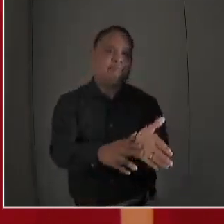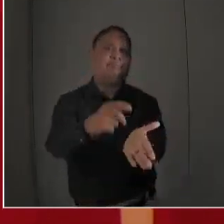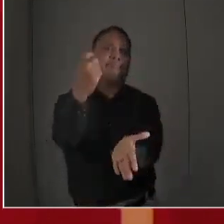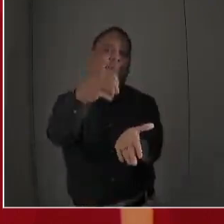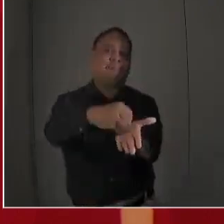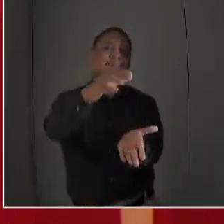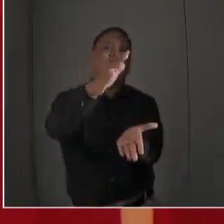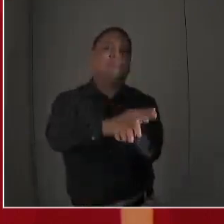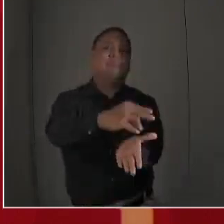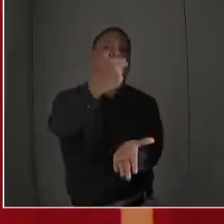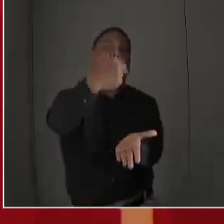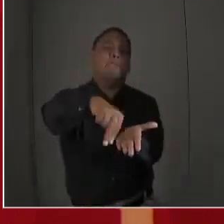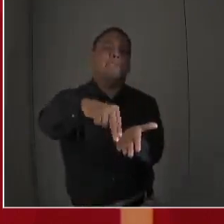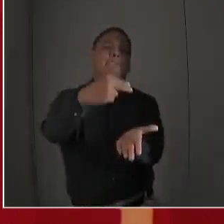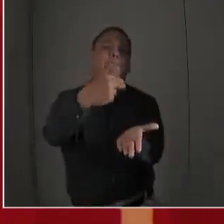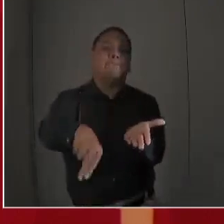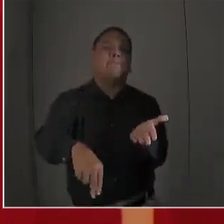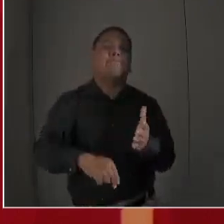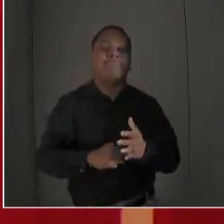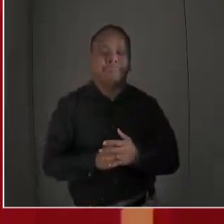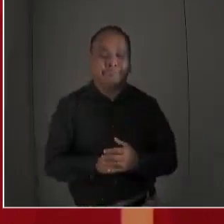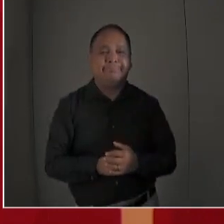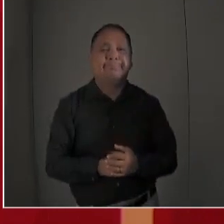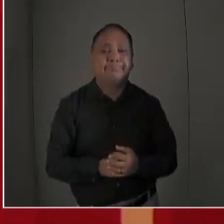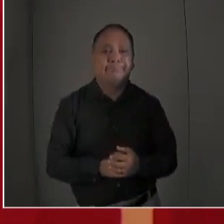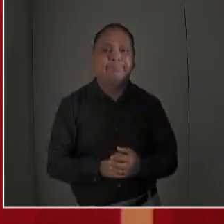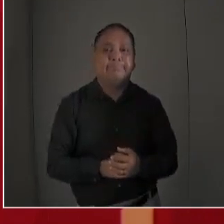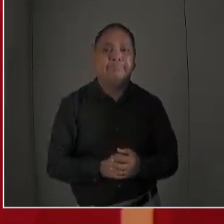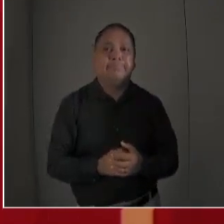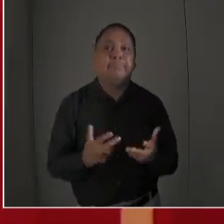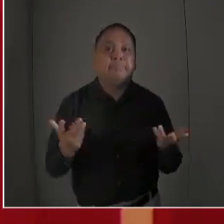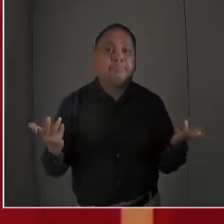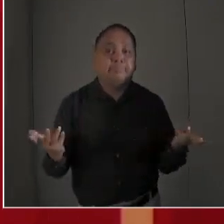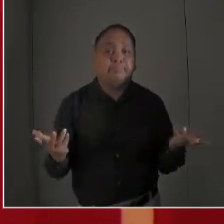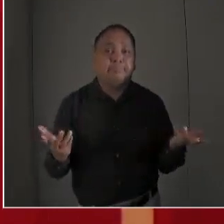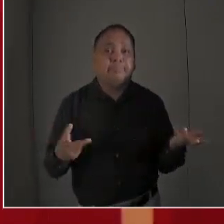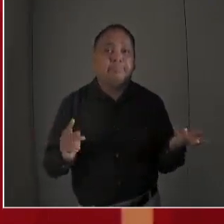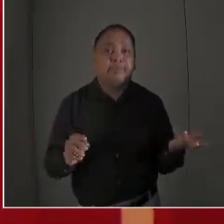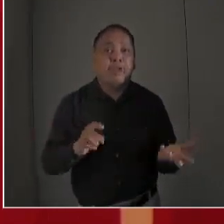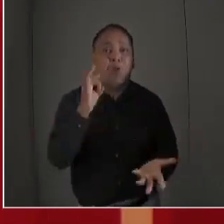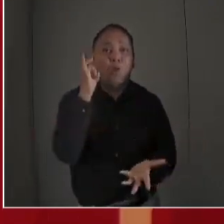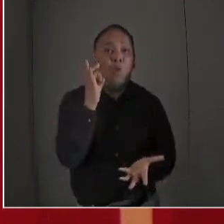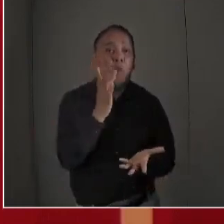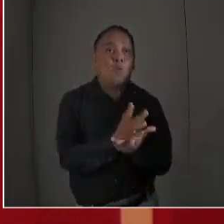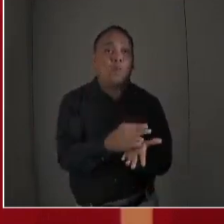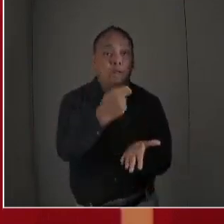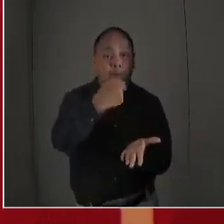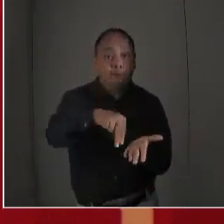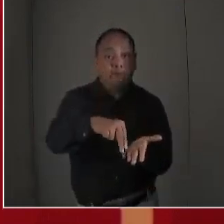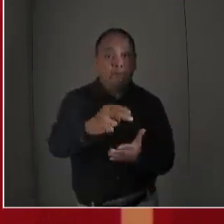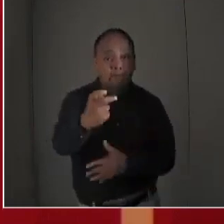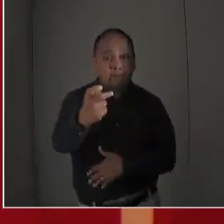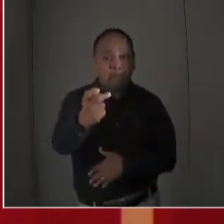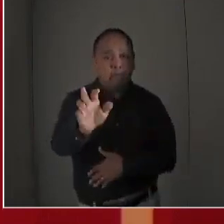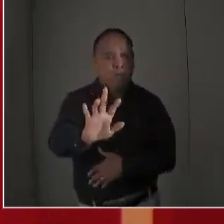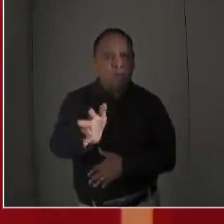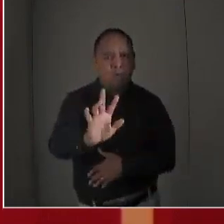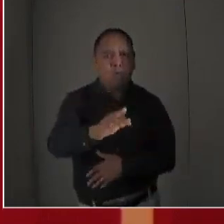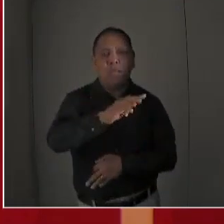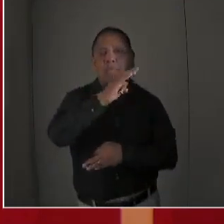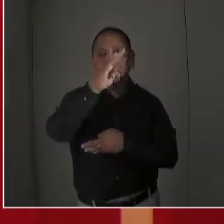por esta asamblea. Pero no se trata solamente de que lo firmen, sino que también todos